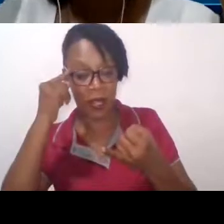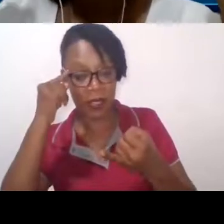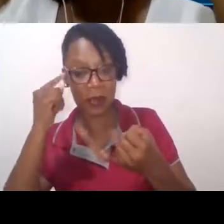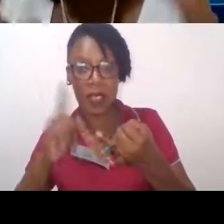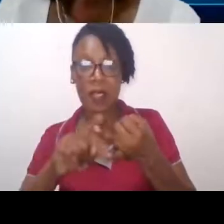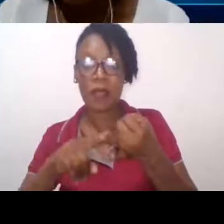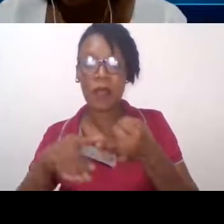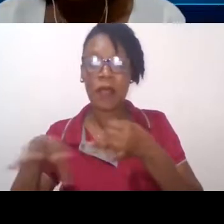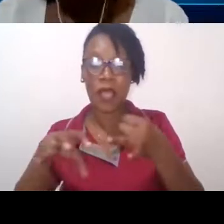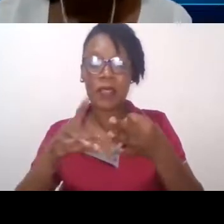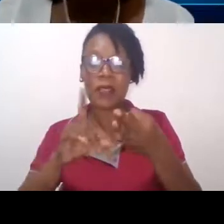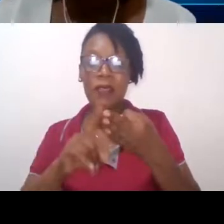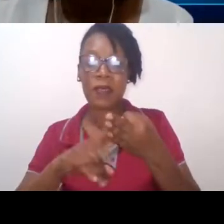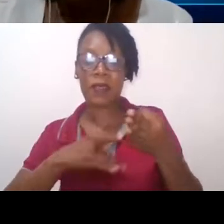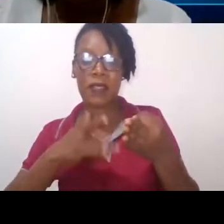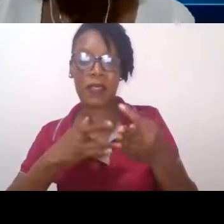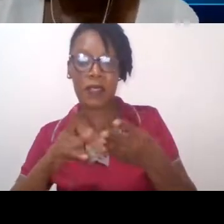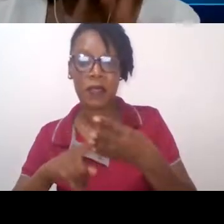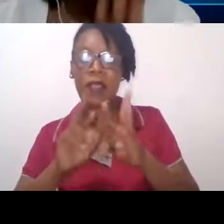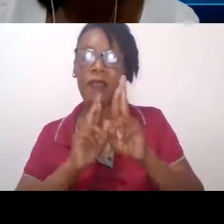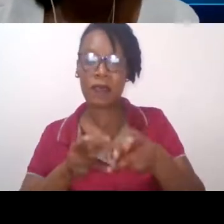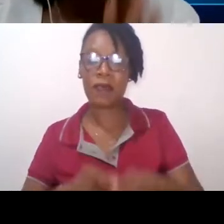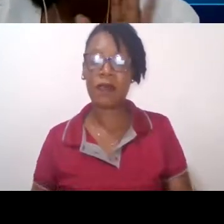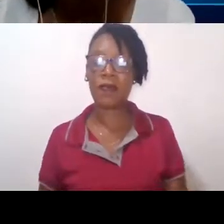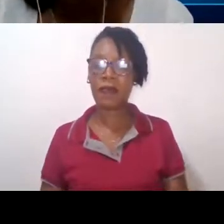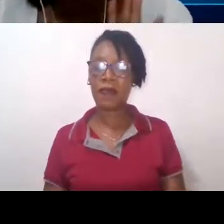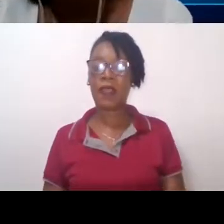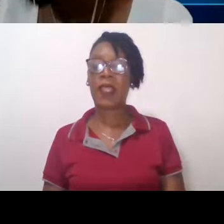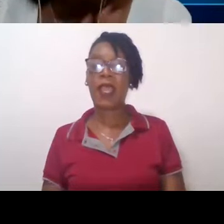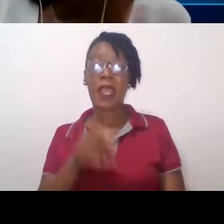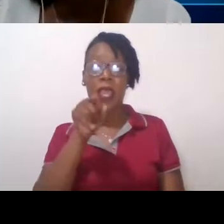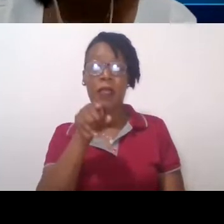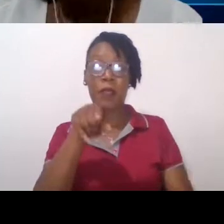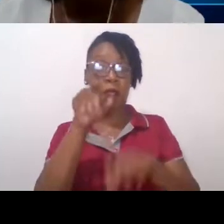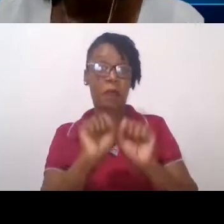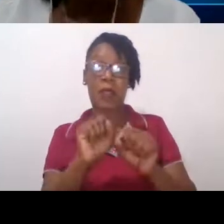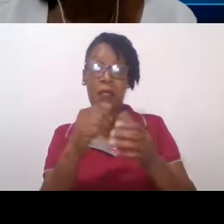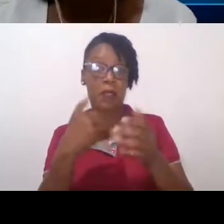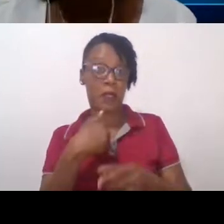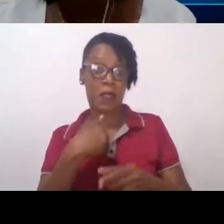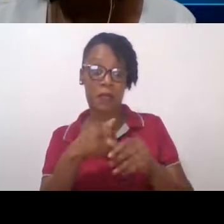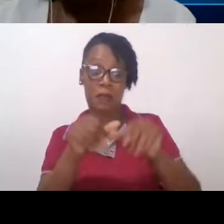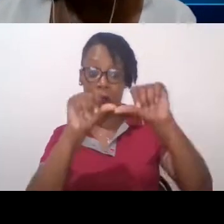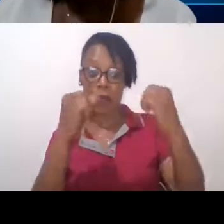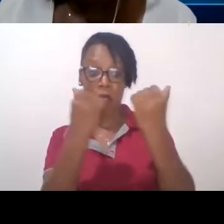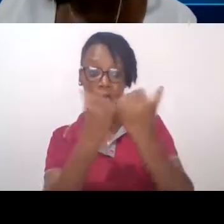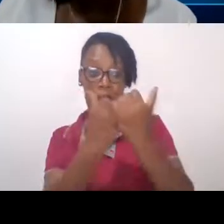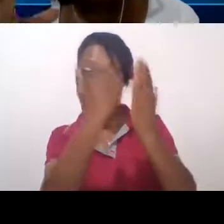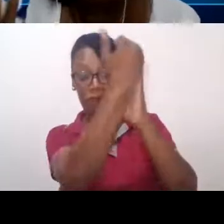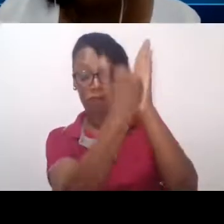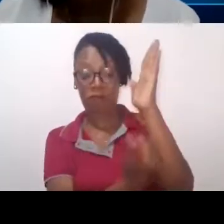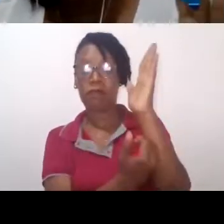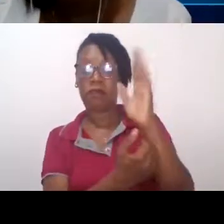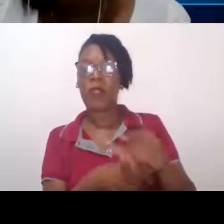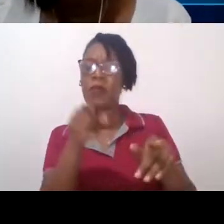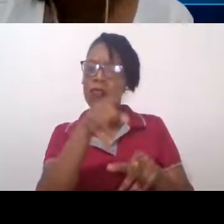resultado. Entonces, ¿de qué se trata esto? Bueno, esto inclusive ustedes lo pueden tener como un recurso en el aula en alguna parte. Ustedes pueden